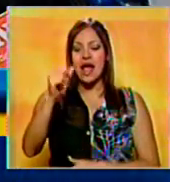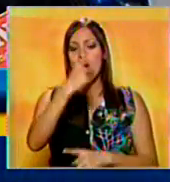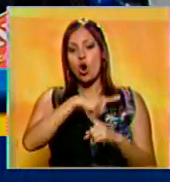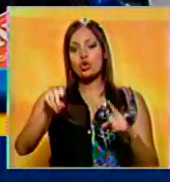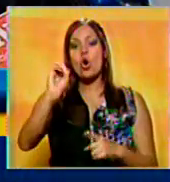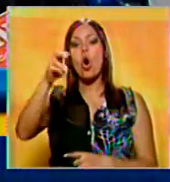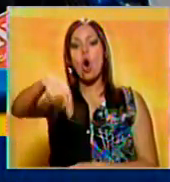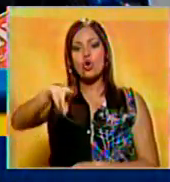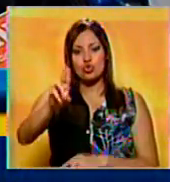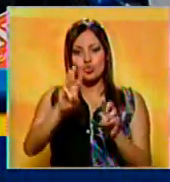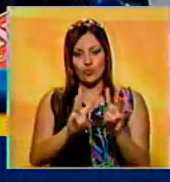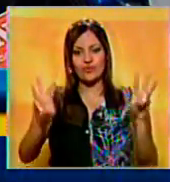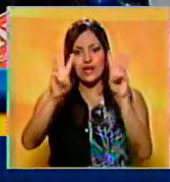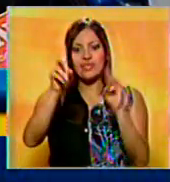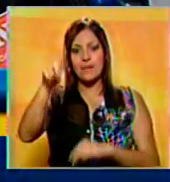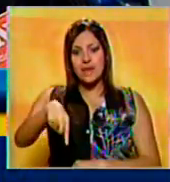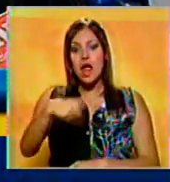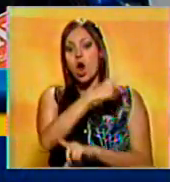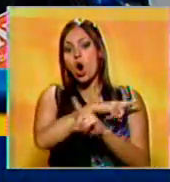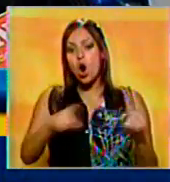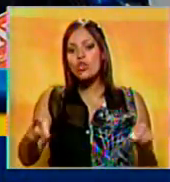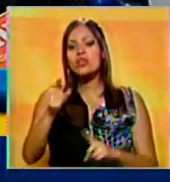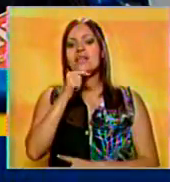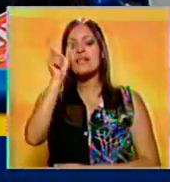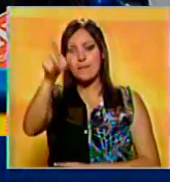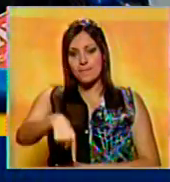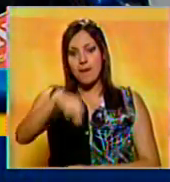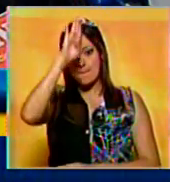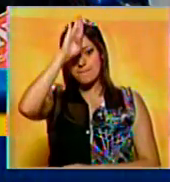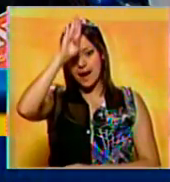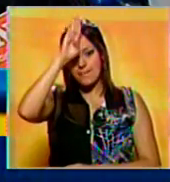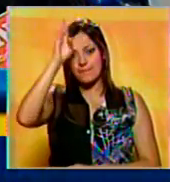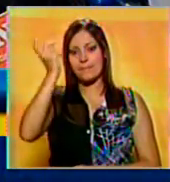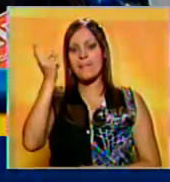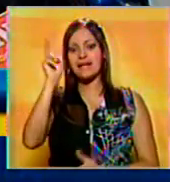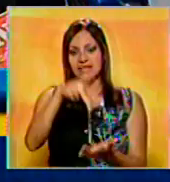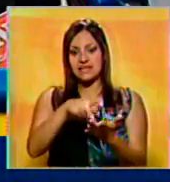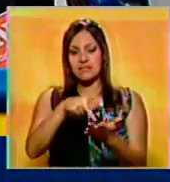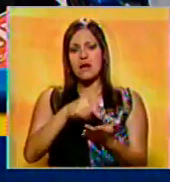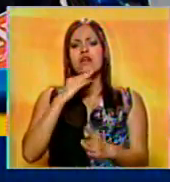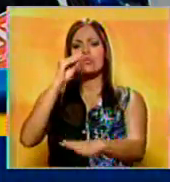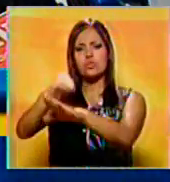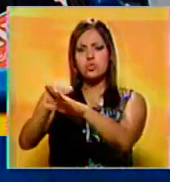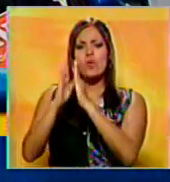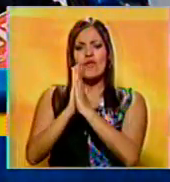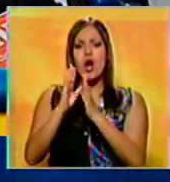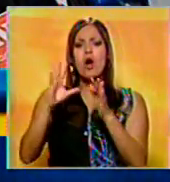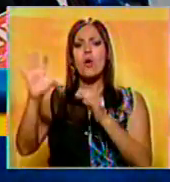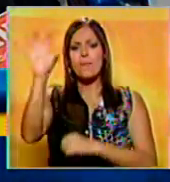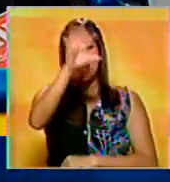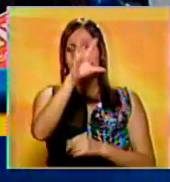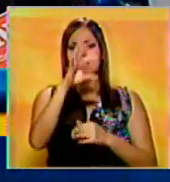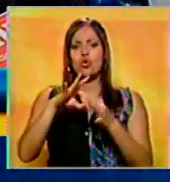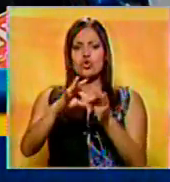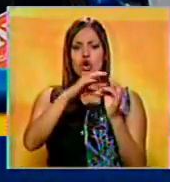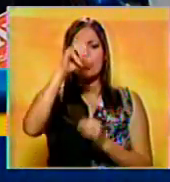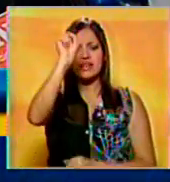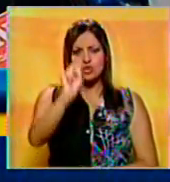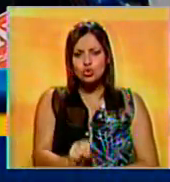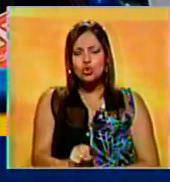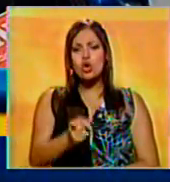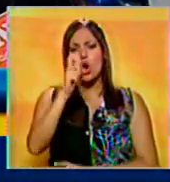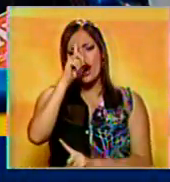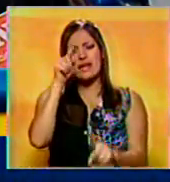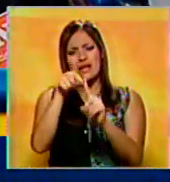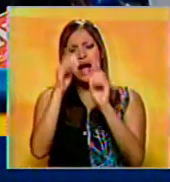ONU y personalidades como su santidad el Papa Francisco solicitan a la una Sur que se dirija a su atención con